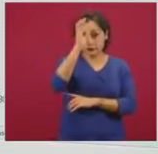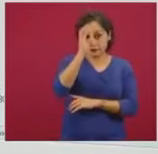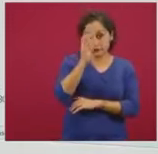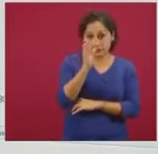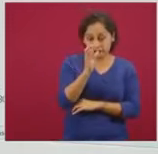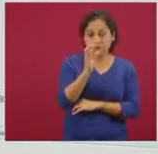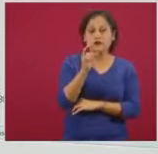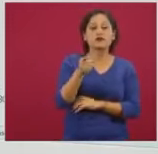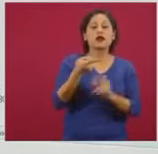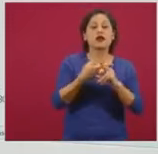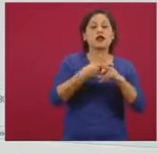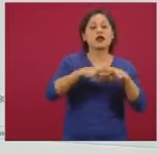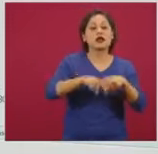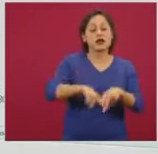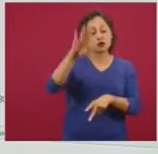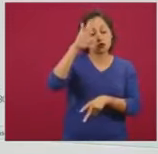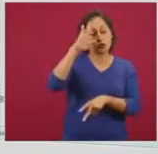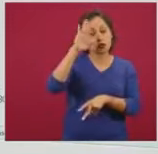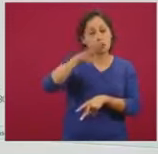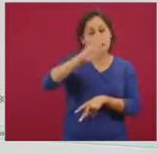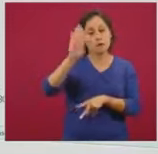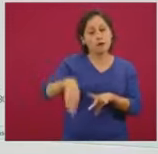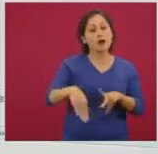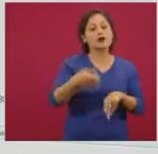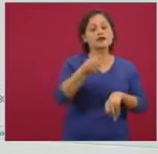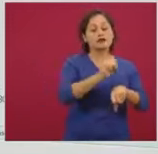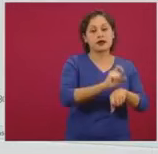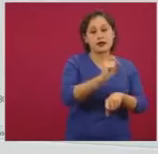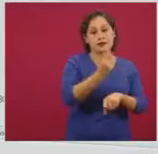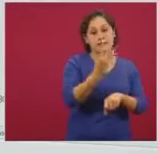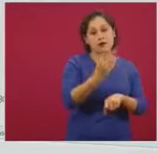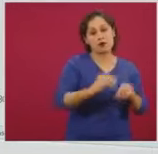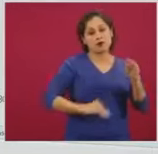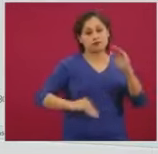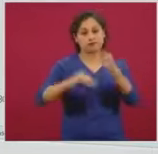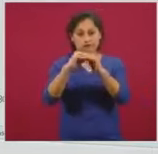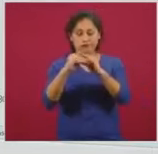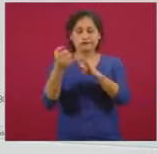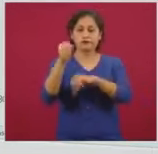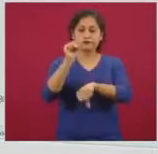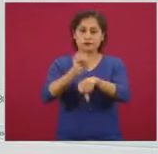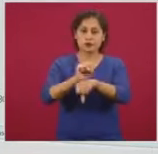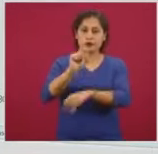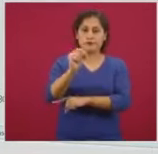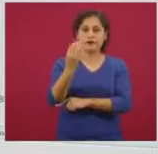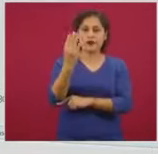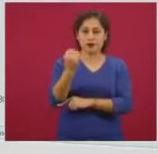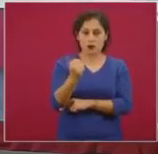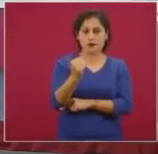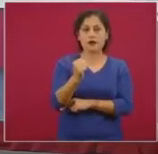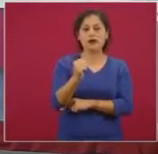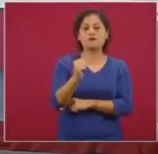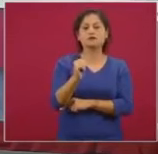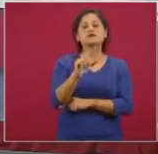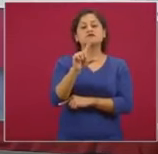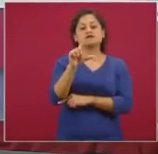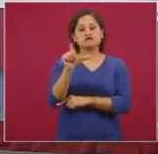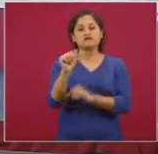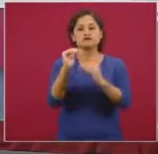exceso de mortalidad más o menos en la semana 24, llegando a su pico máximo cerca de la 29, y ha presentado un